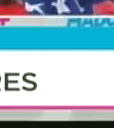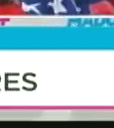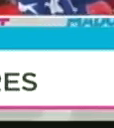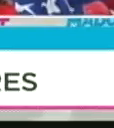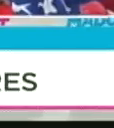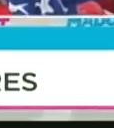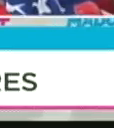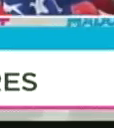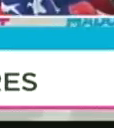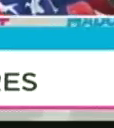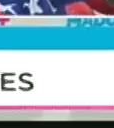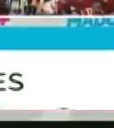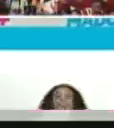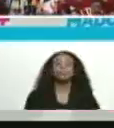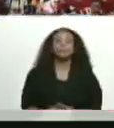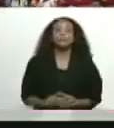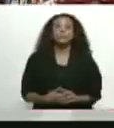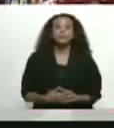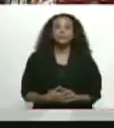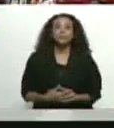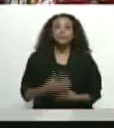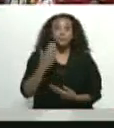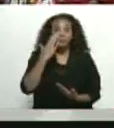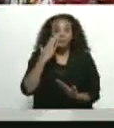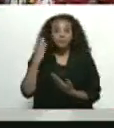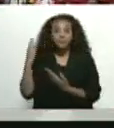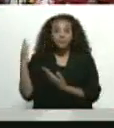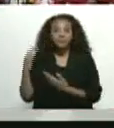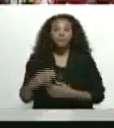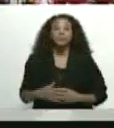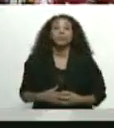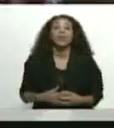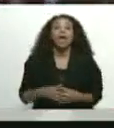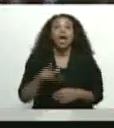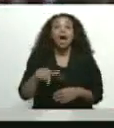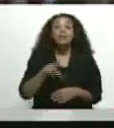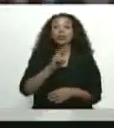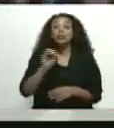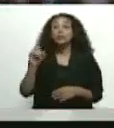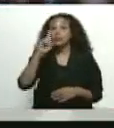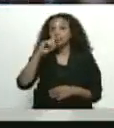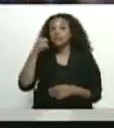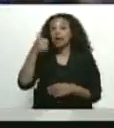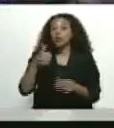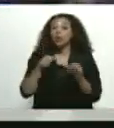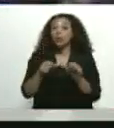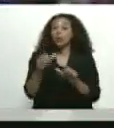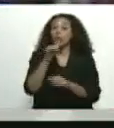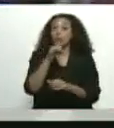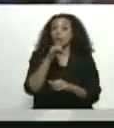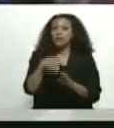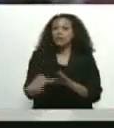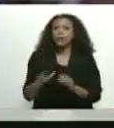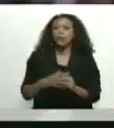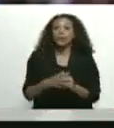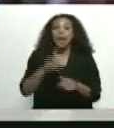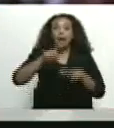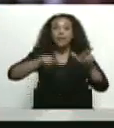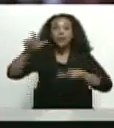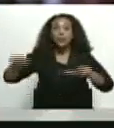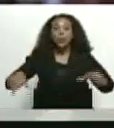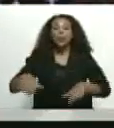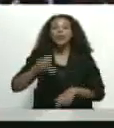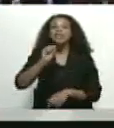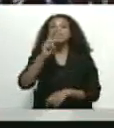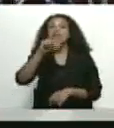campesinos y de los pescadores que ganaron la batalla naval del lago hace 200 años, en los puertos de Altagracia. La gente de